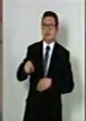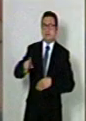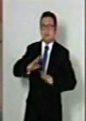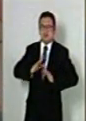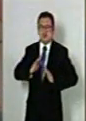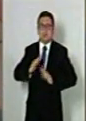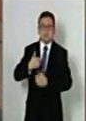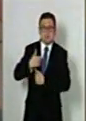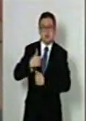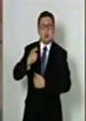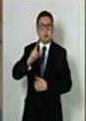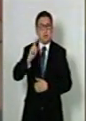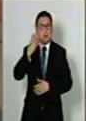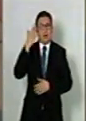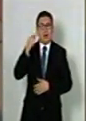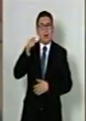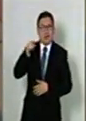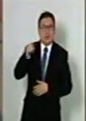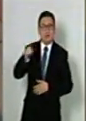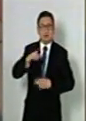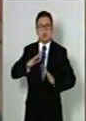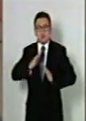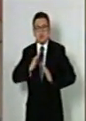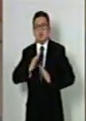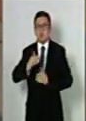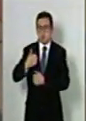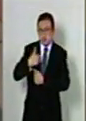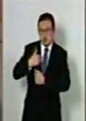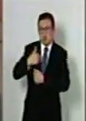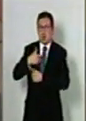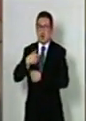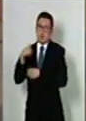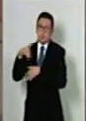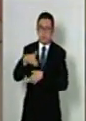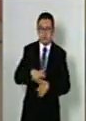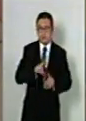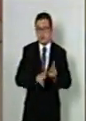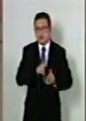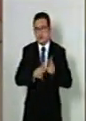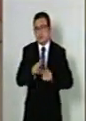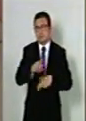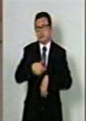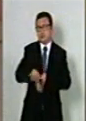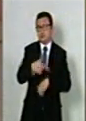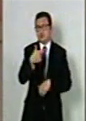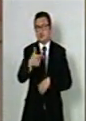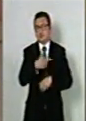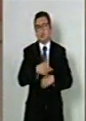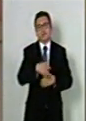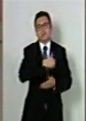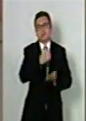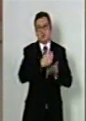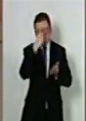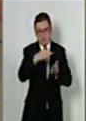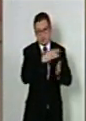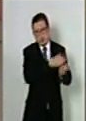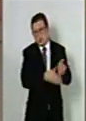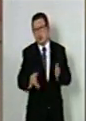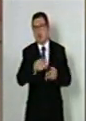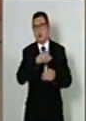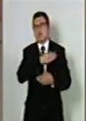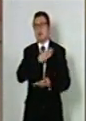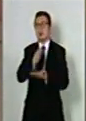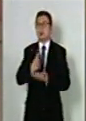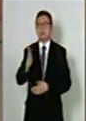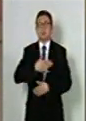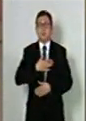cuando aquel piquete de soldados bajaba del tren 7 procedente de la Ciudad de México, iba de la mano con mi